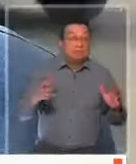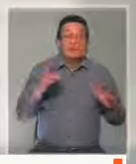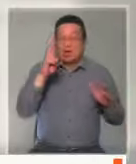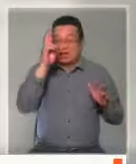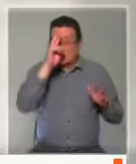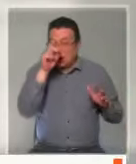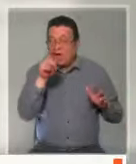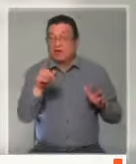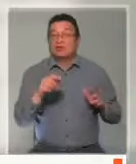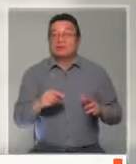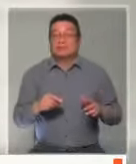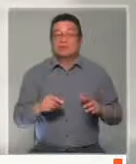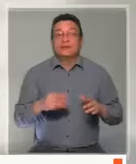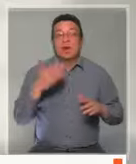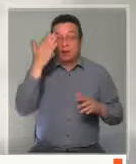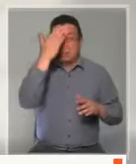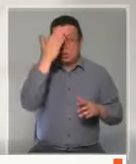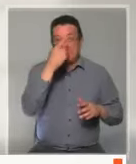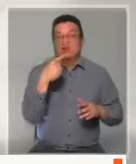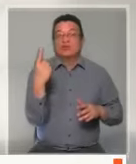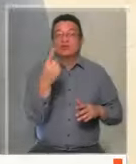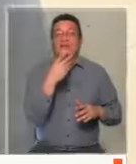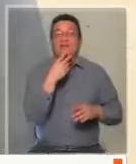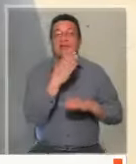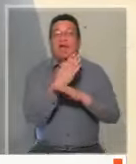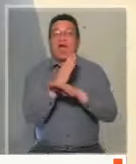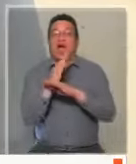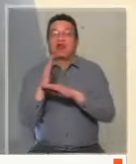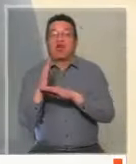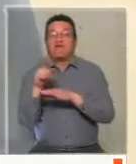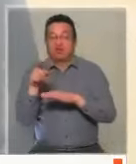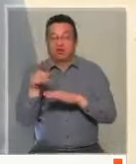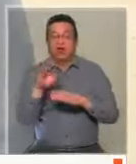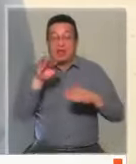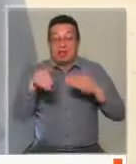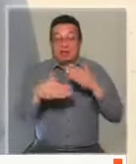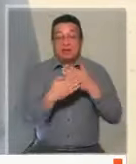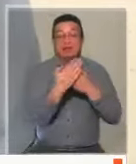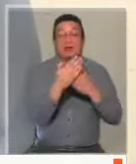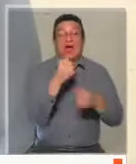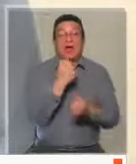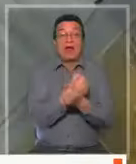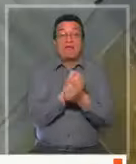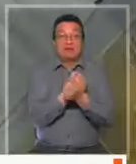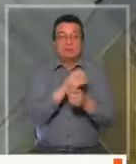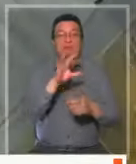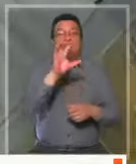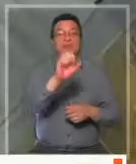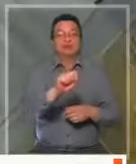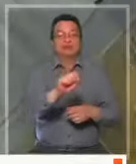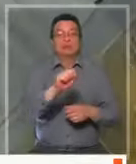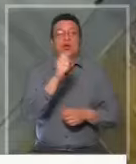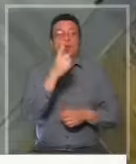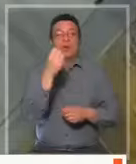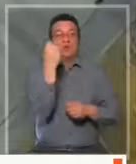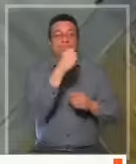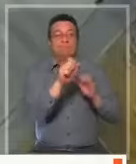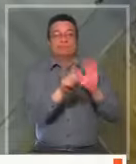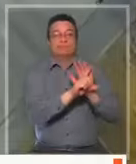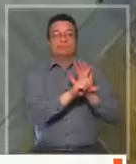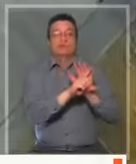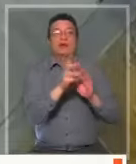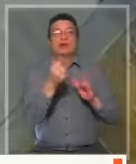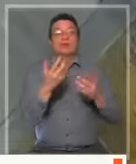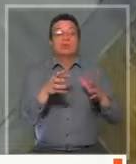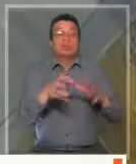acá. Preocupados los habitantes de Algarrobo, durante la madrugada carabineros logró la detención de uno de los delincuentes por